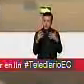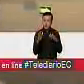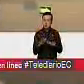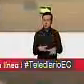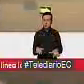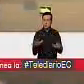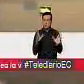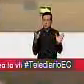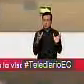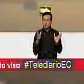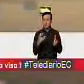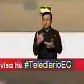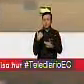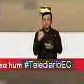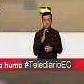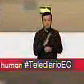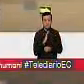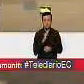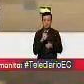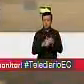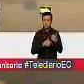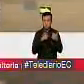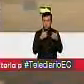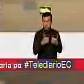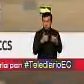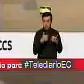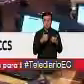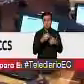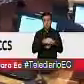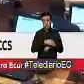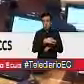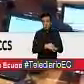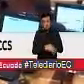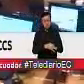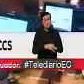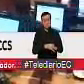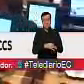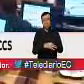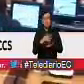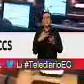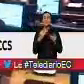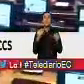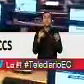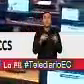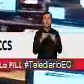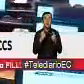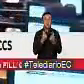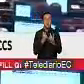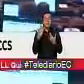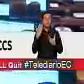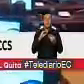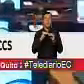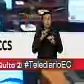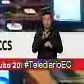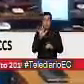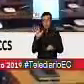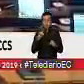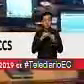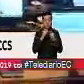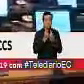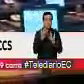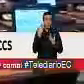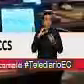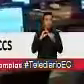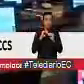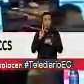en esta función no es el adecuado, no es el pertinente. La mayoría conformada en el legislativo por Alianza País Creo y los bloques